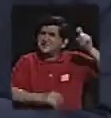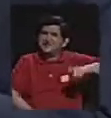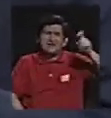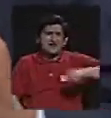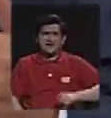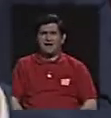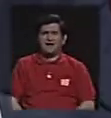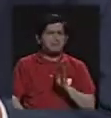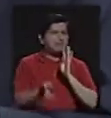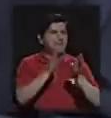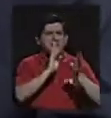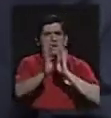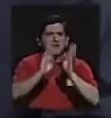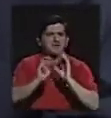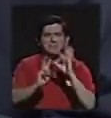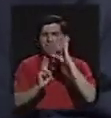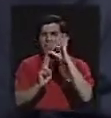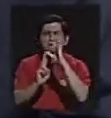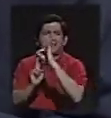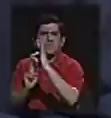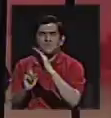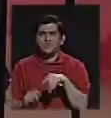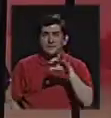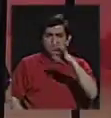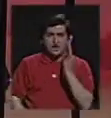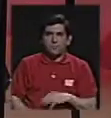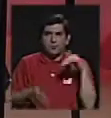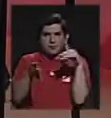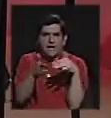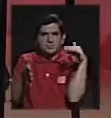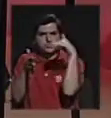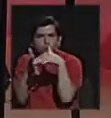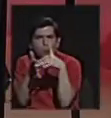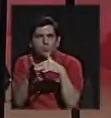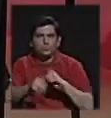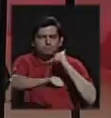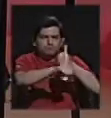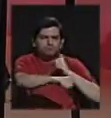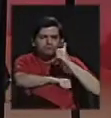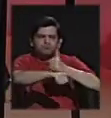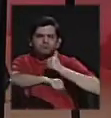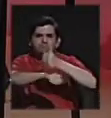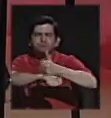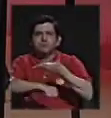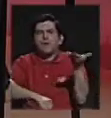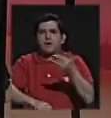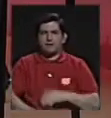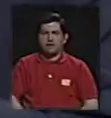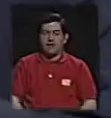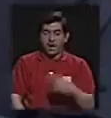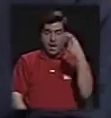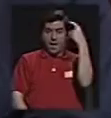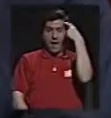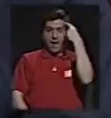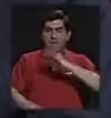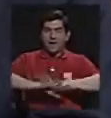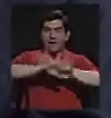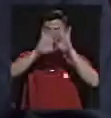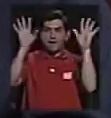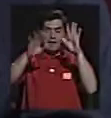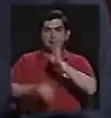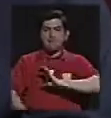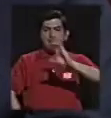a hablar de estas posibilidades y hacer estudios para definir y para tener claro de cuáles son